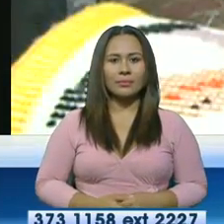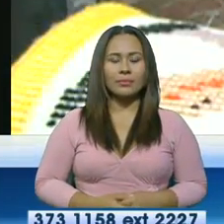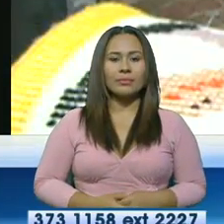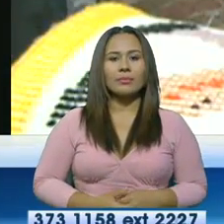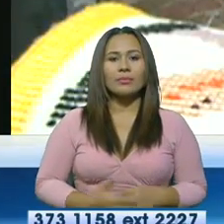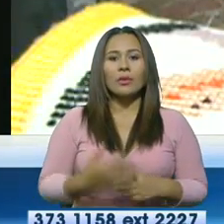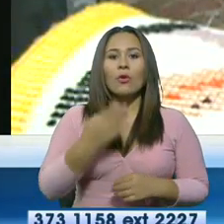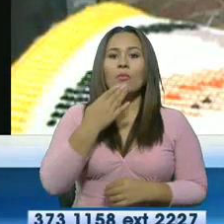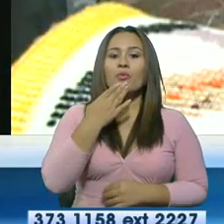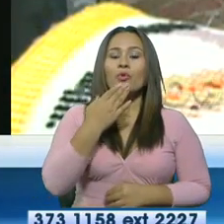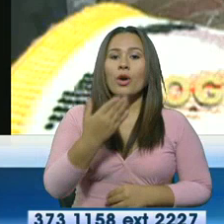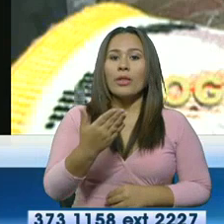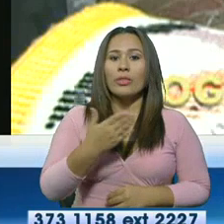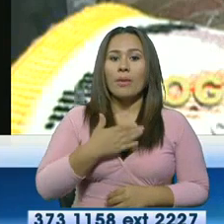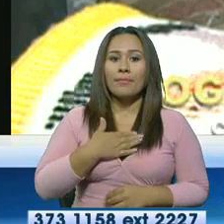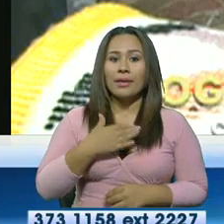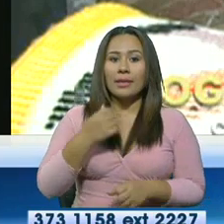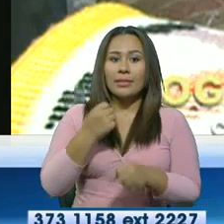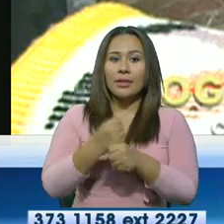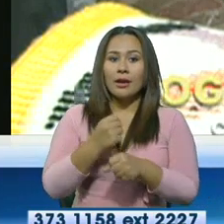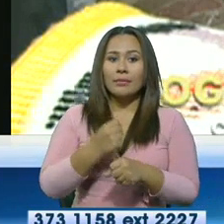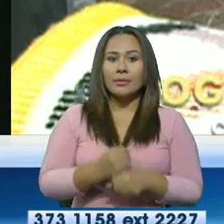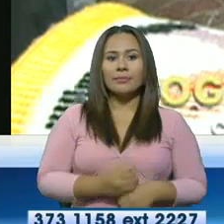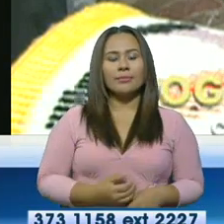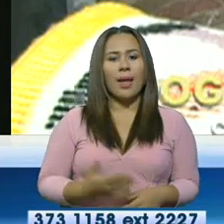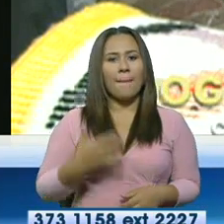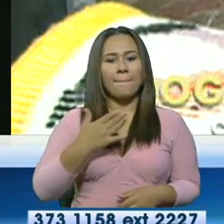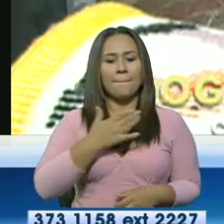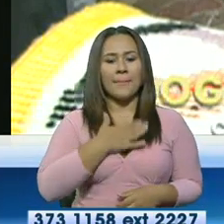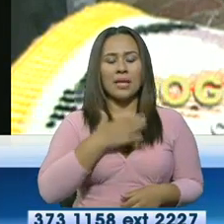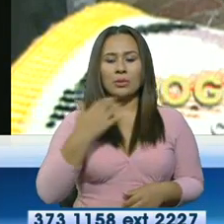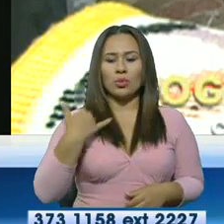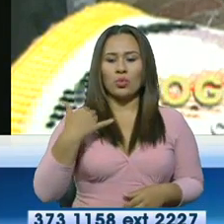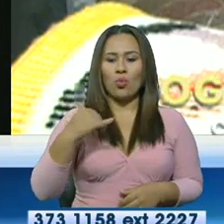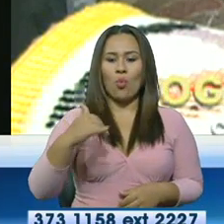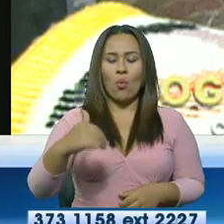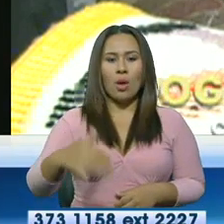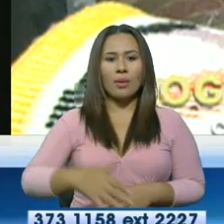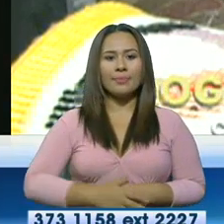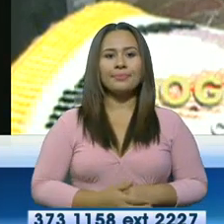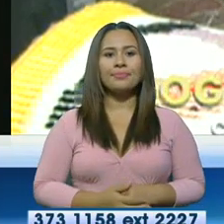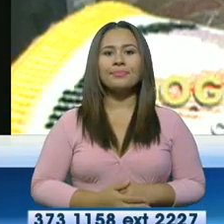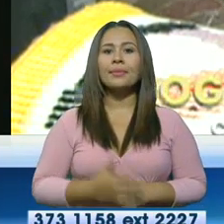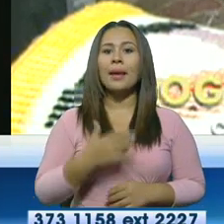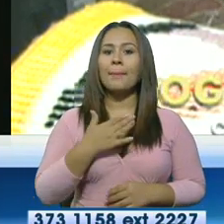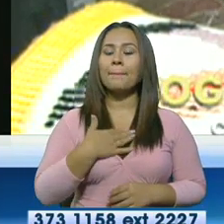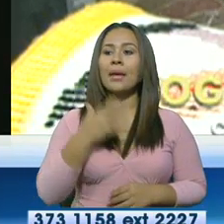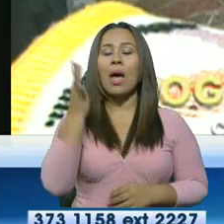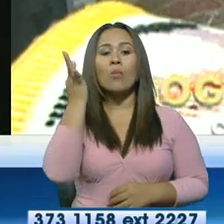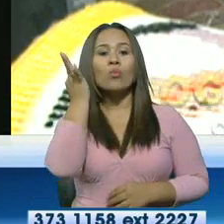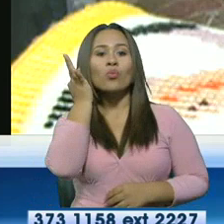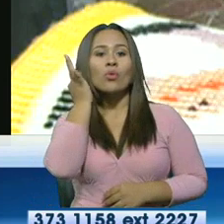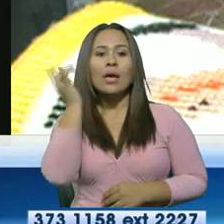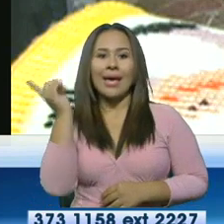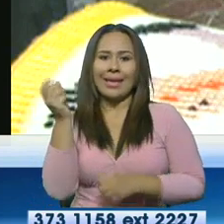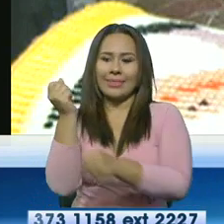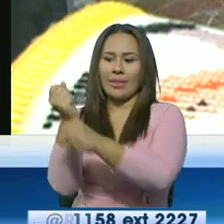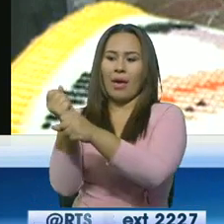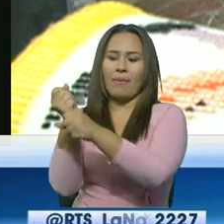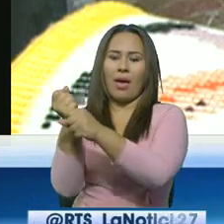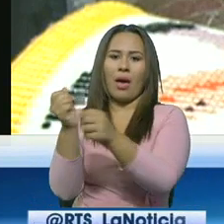Bueno, el oficio es de mis suegros, pero mi señora, como ha sido obrera de